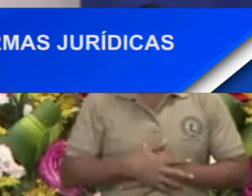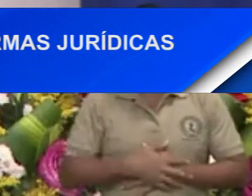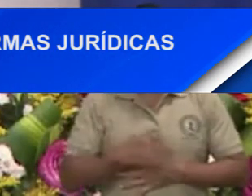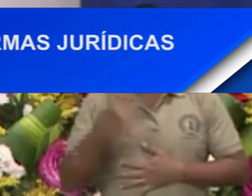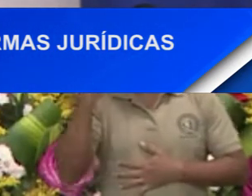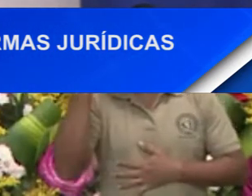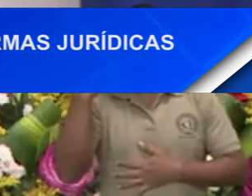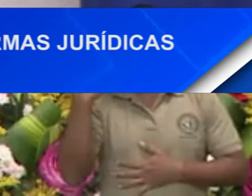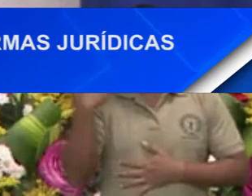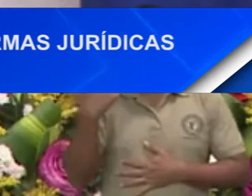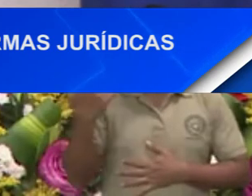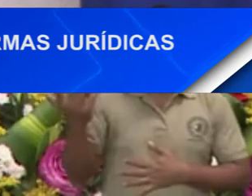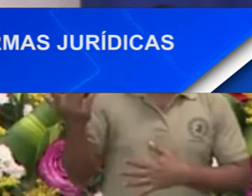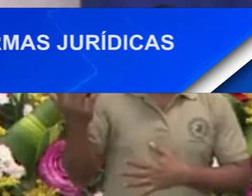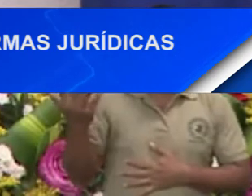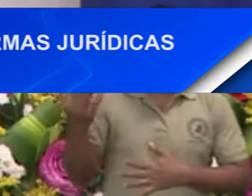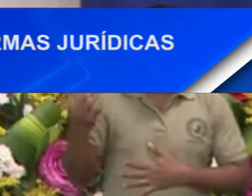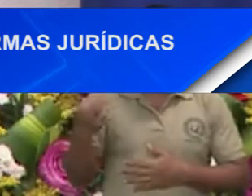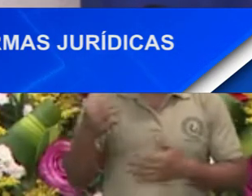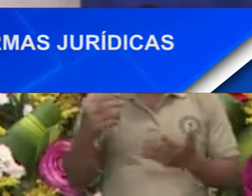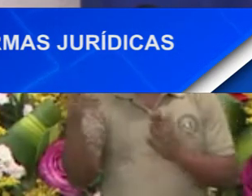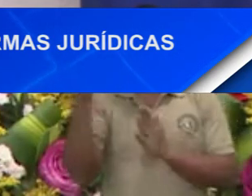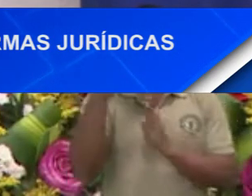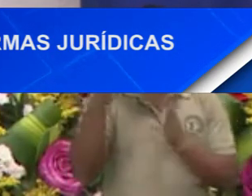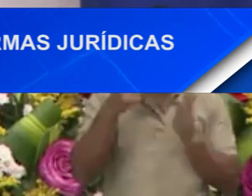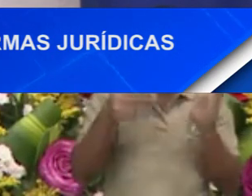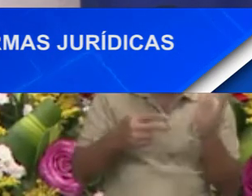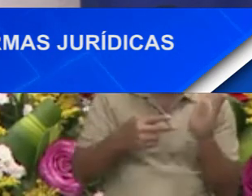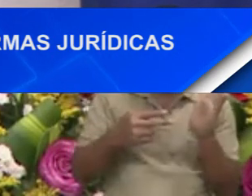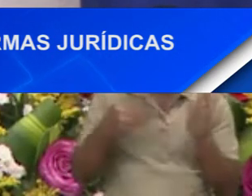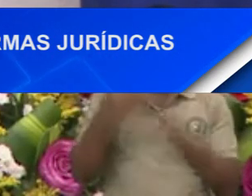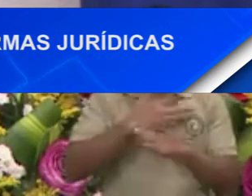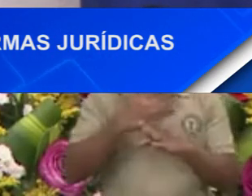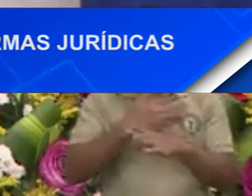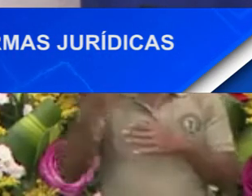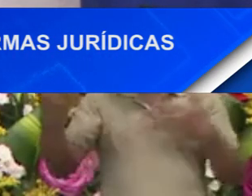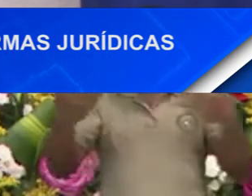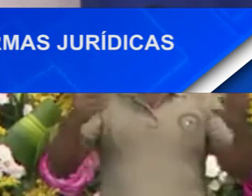entiendo porque o leemos constituciones diferentes,